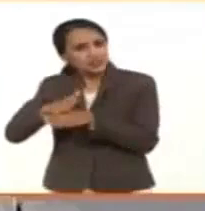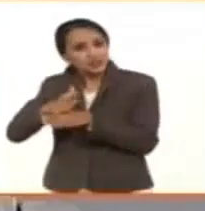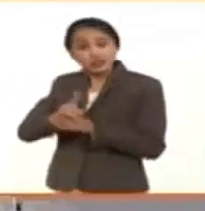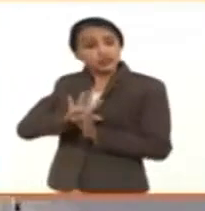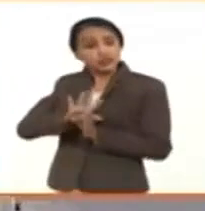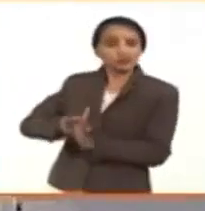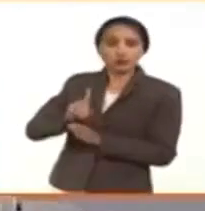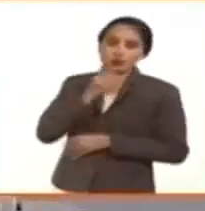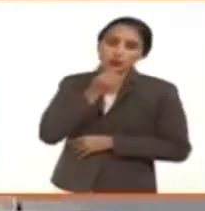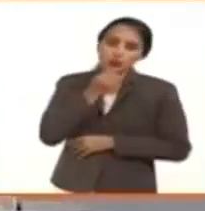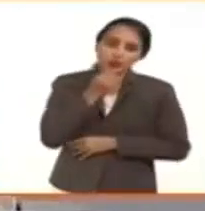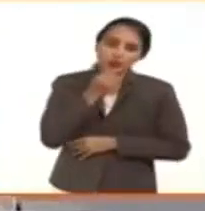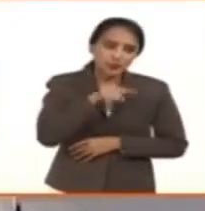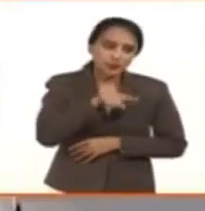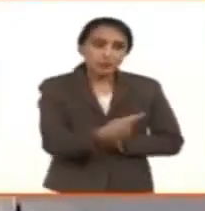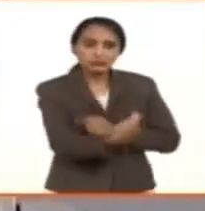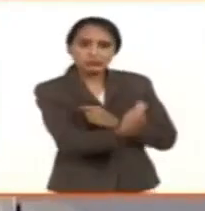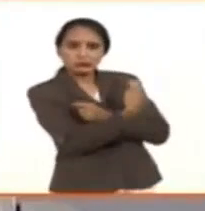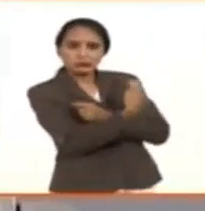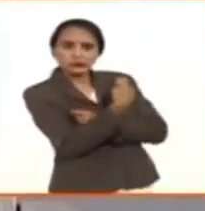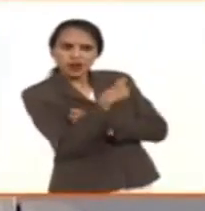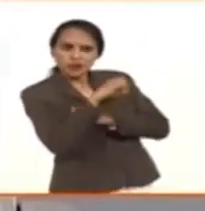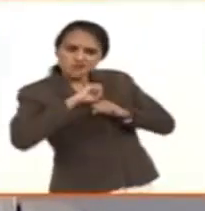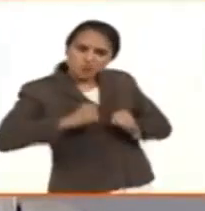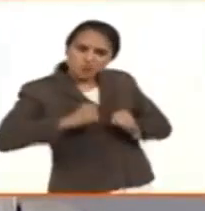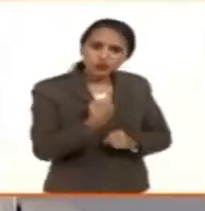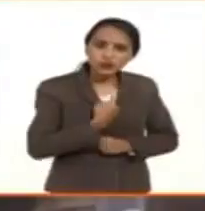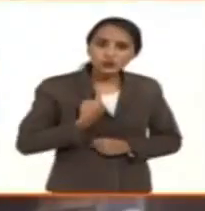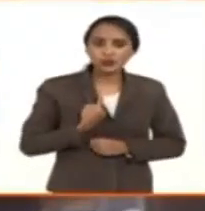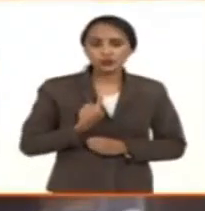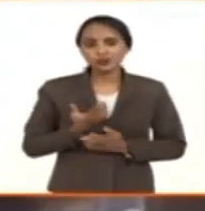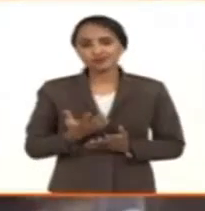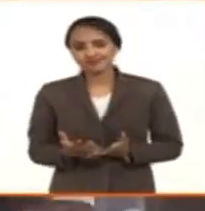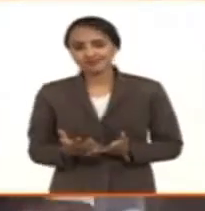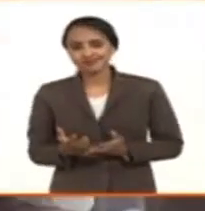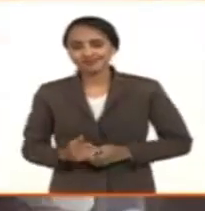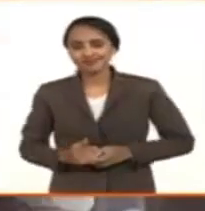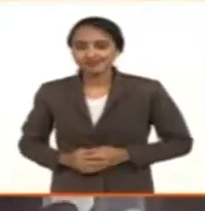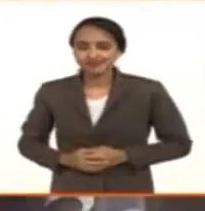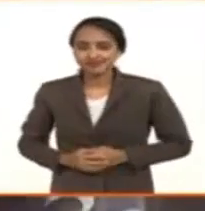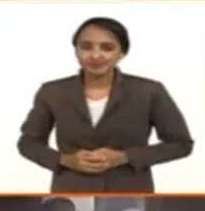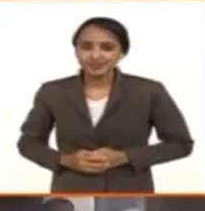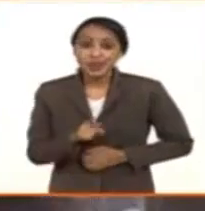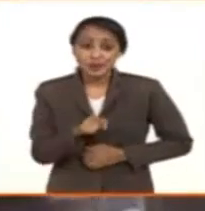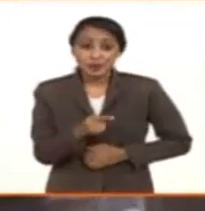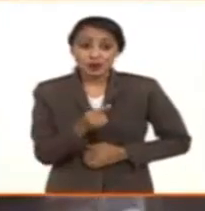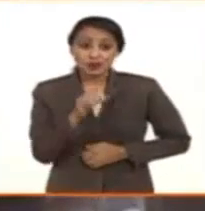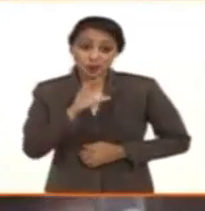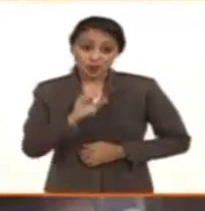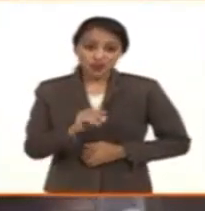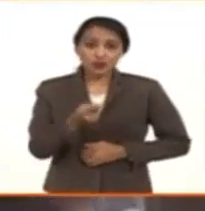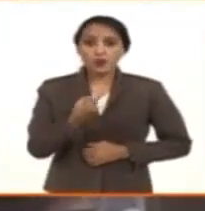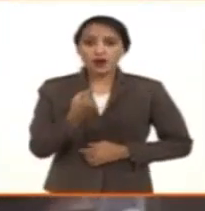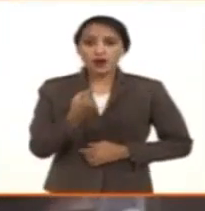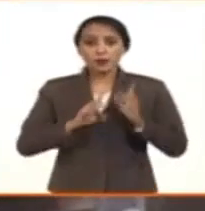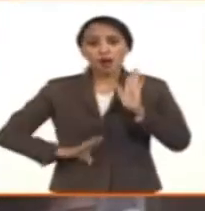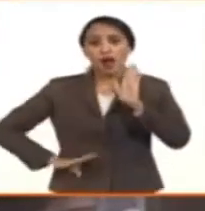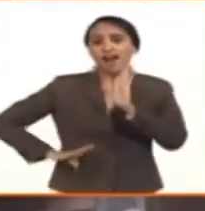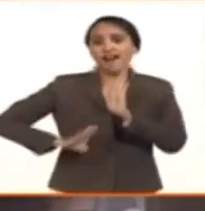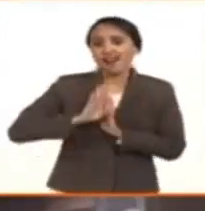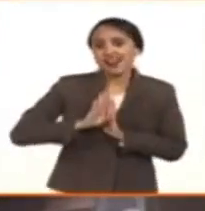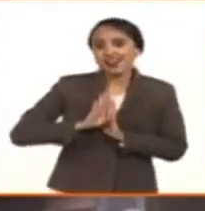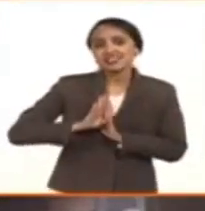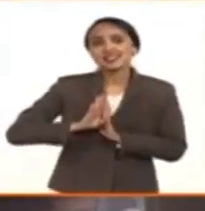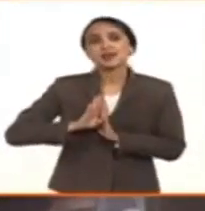mismos y que se nos están imponiendo nosotros vía fuerza estamos hablando de algo que significaría avances para la humanidad hay avances